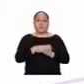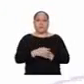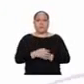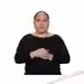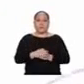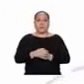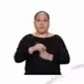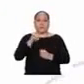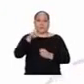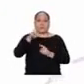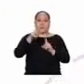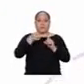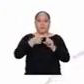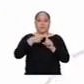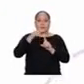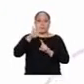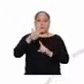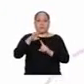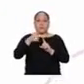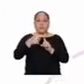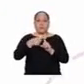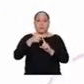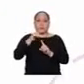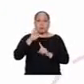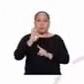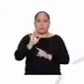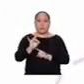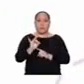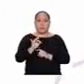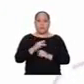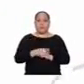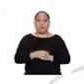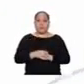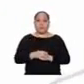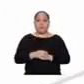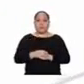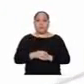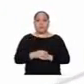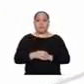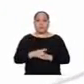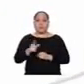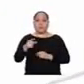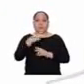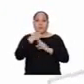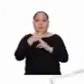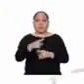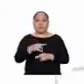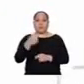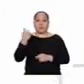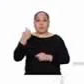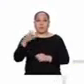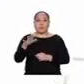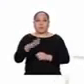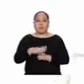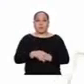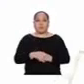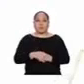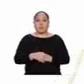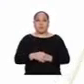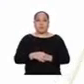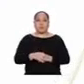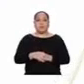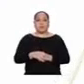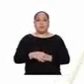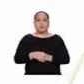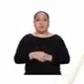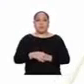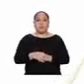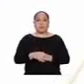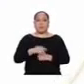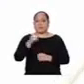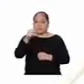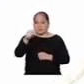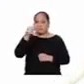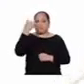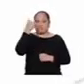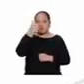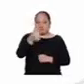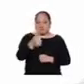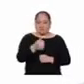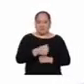es 3 más 4 más 8, lo que nos da 15. Así